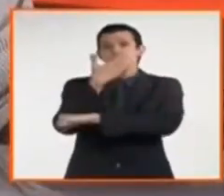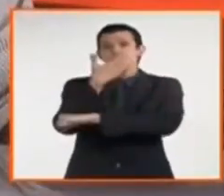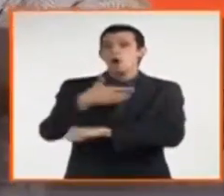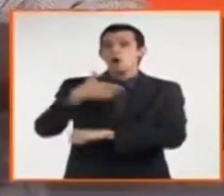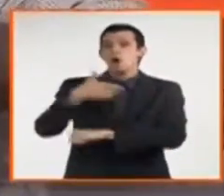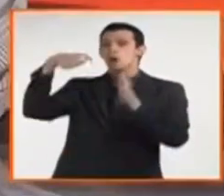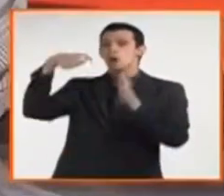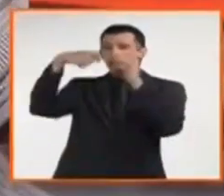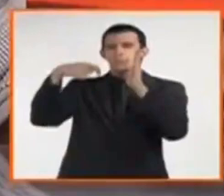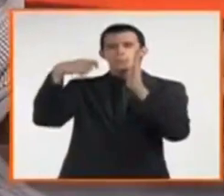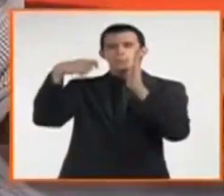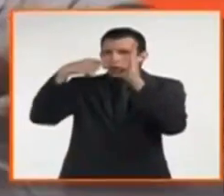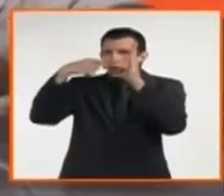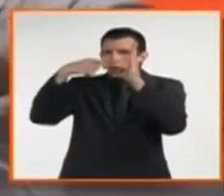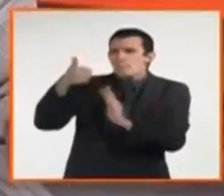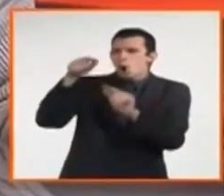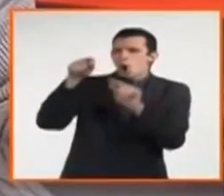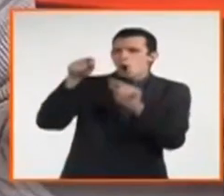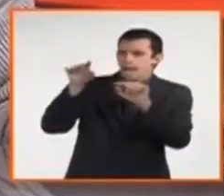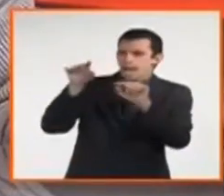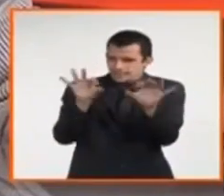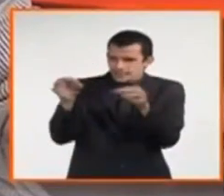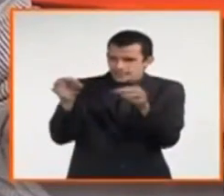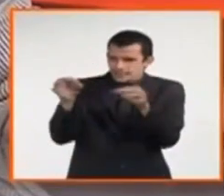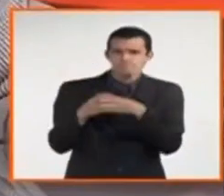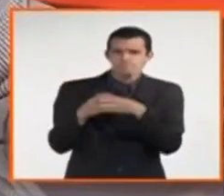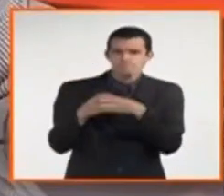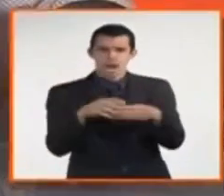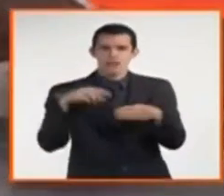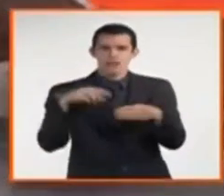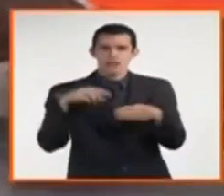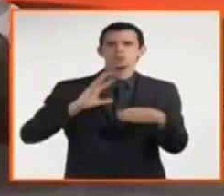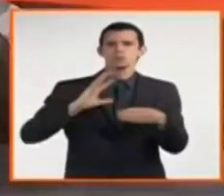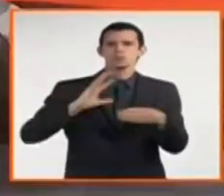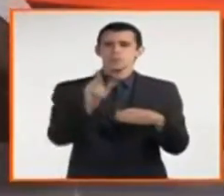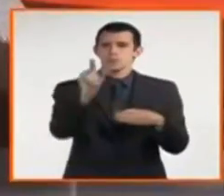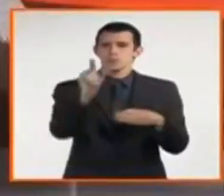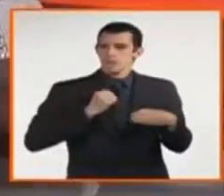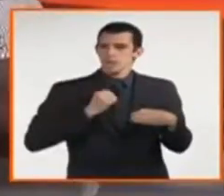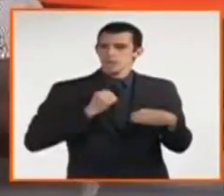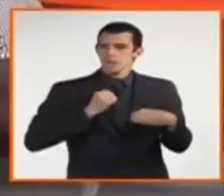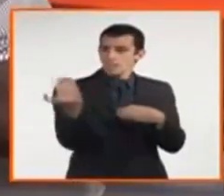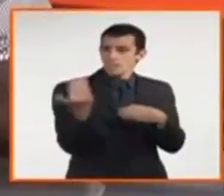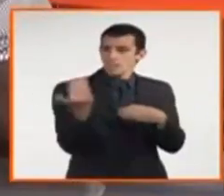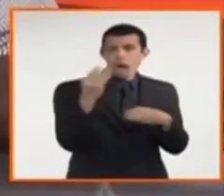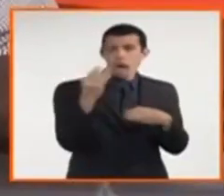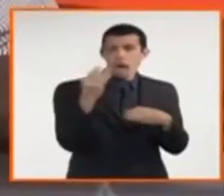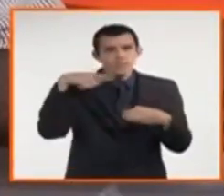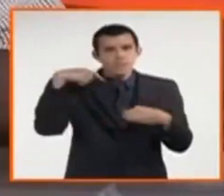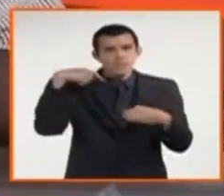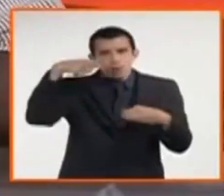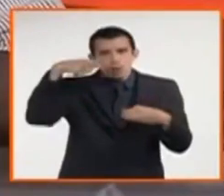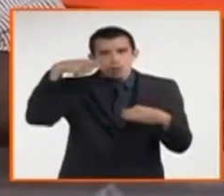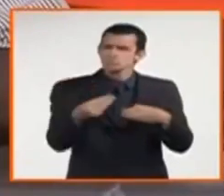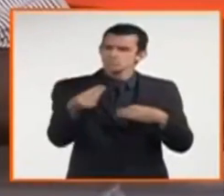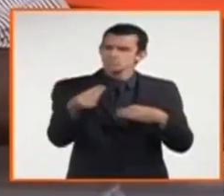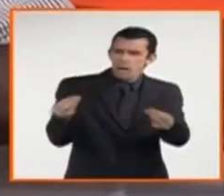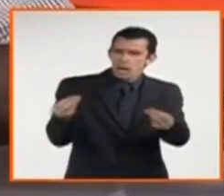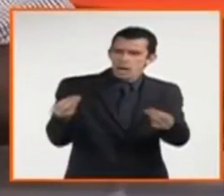artes plásticas buscamos artes plásticas del mundo entero buscamos así o sea tratando de entregar